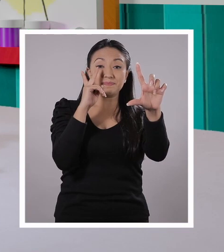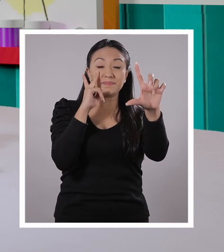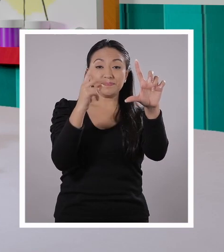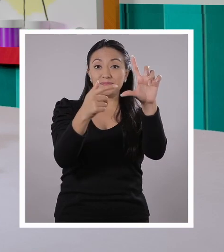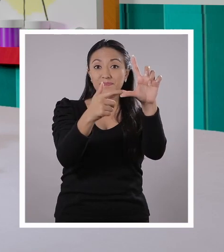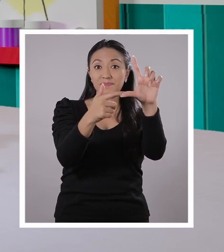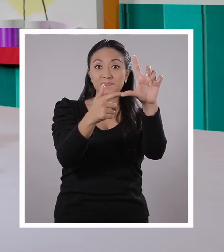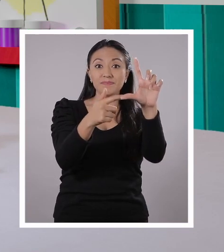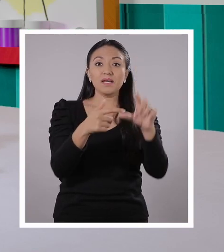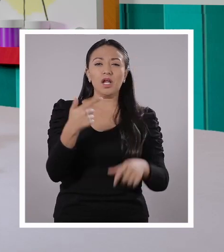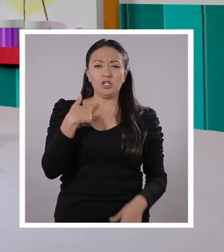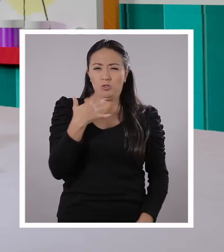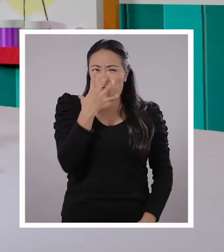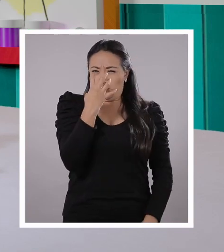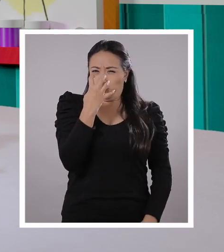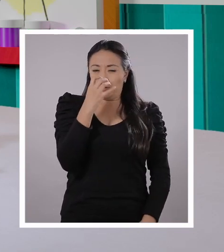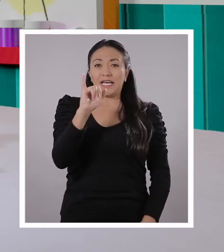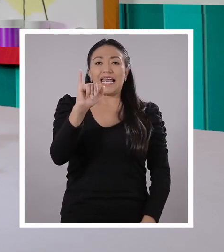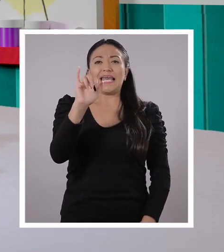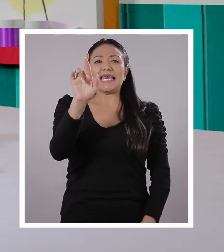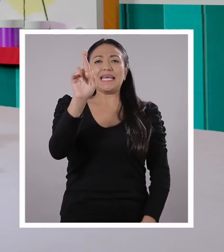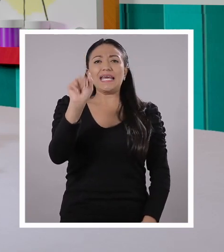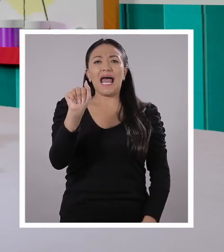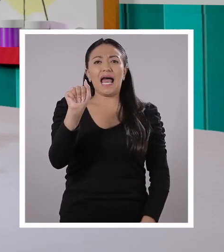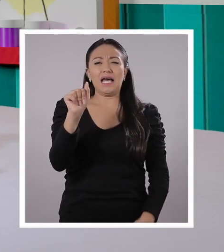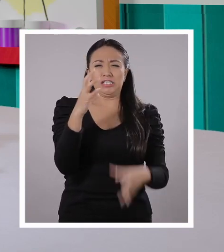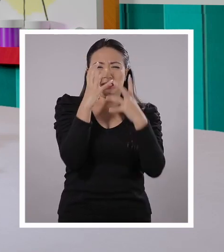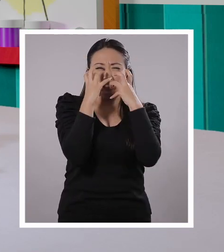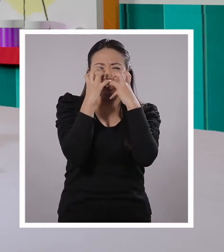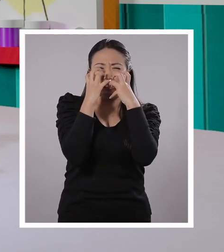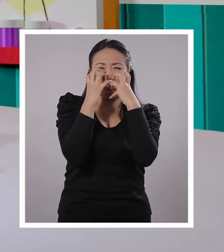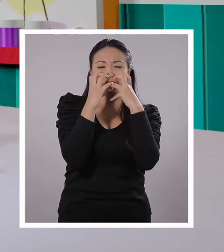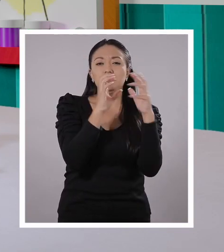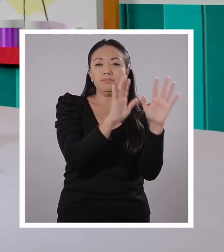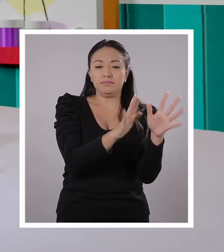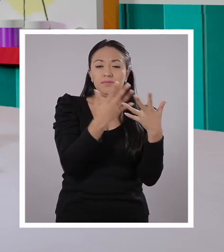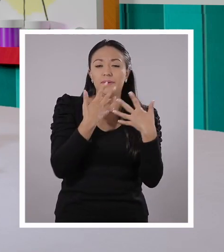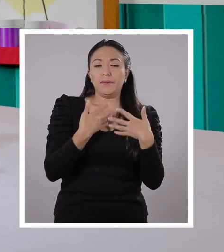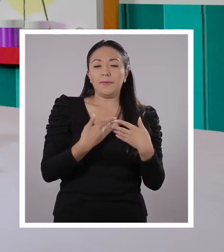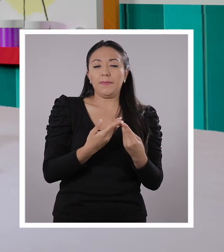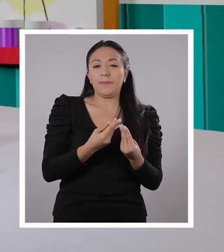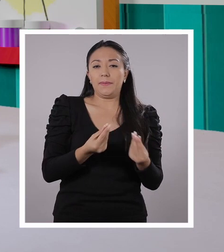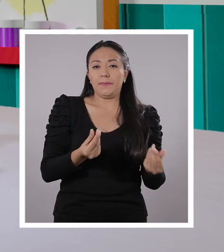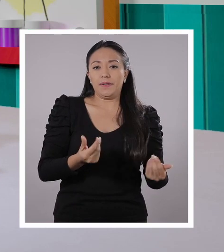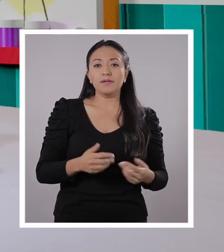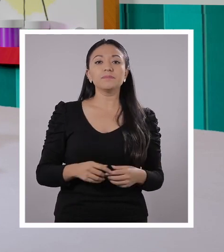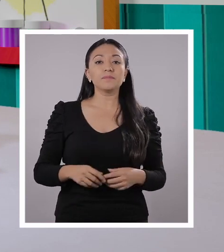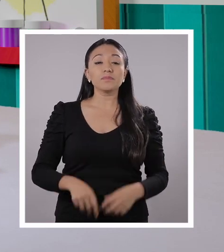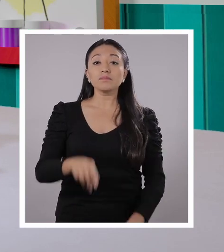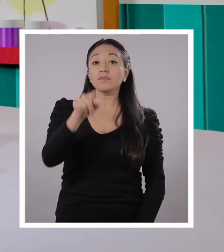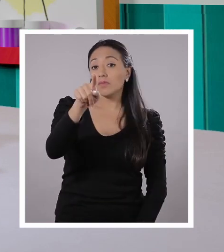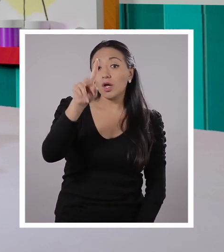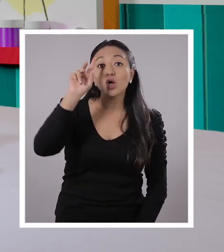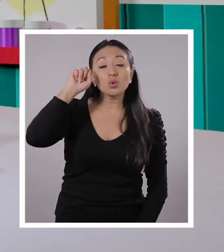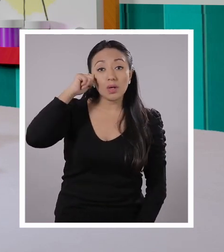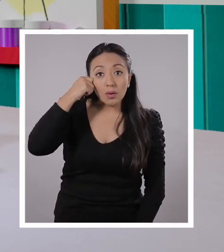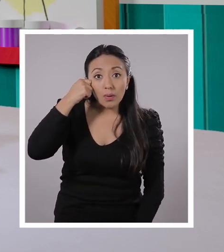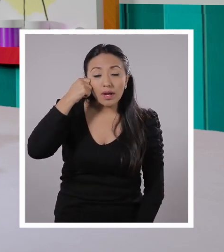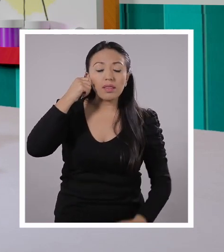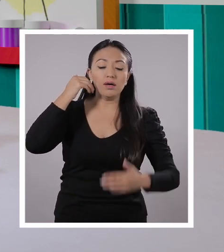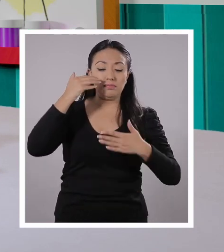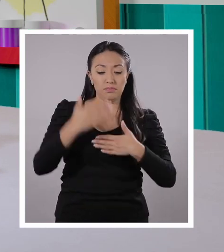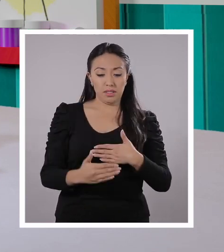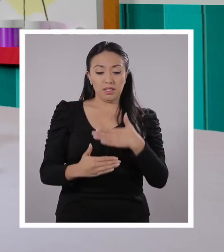hermosa. Uh-huh. Yo remarqué la palabra ira para acordarme que ese día tuviera, pero me calmé. Uh-huh. Ya, muy bien. Hay que recordar